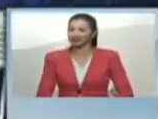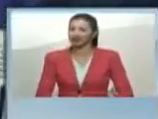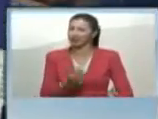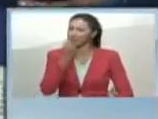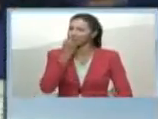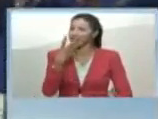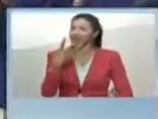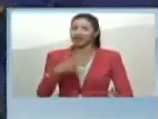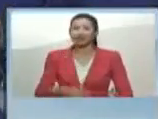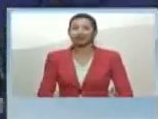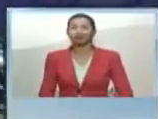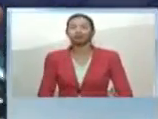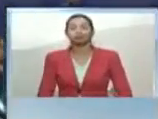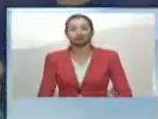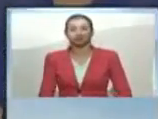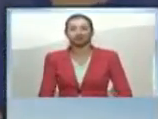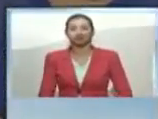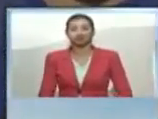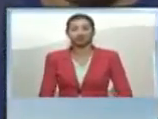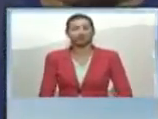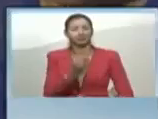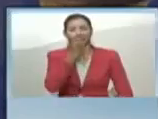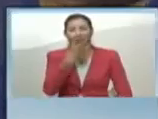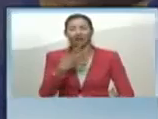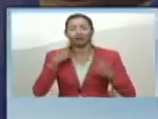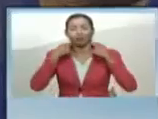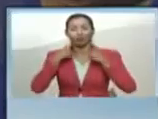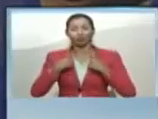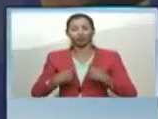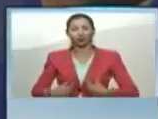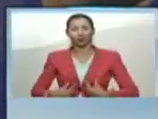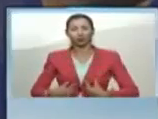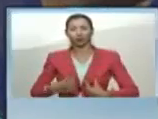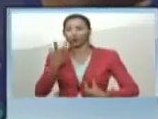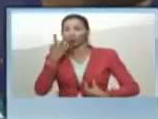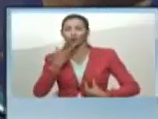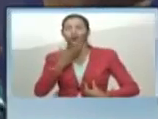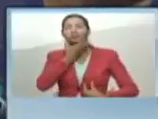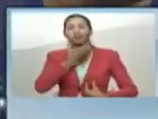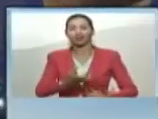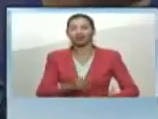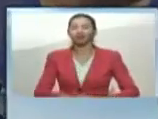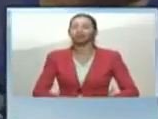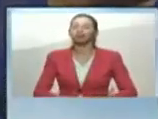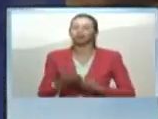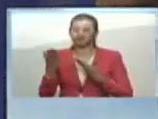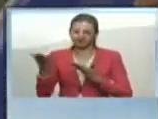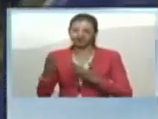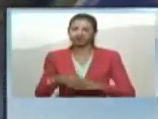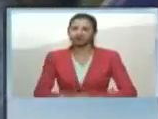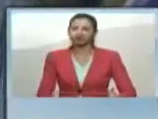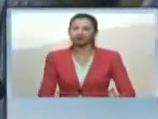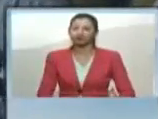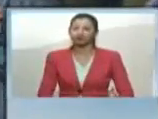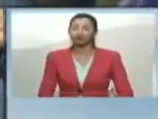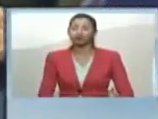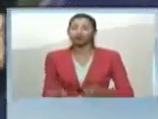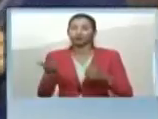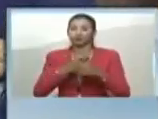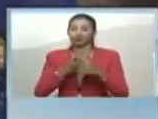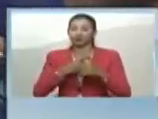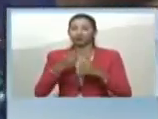Bellísima, ¿viste? Está bellísima. Bueno, Marielena, adelante. Bueno, ante todo, buenas